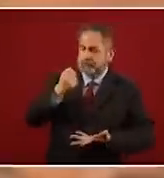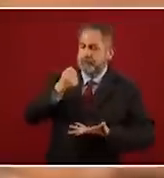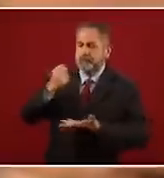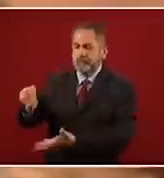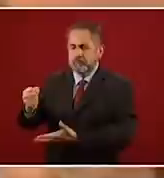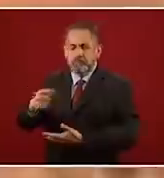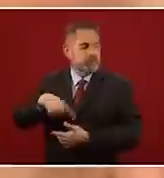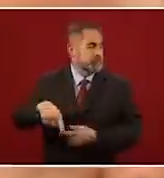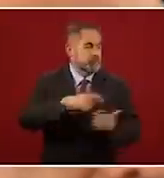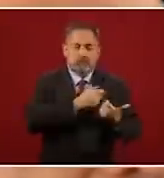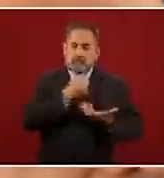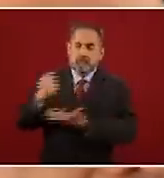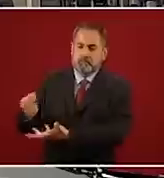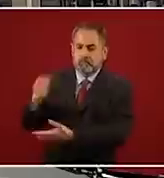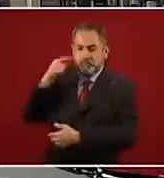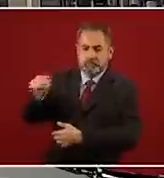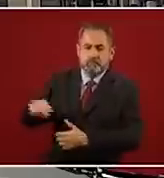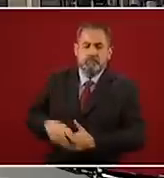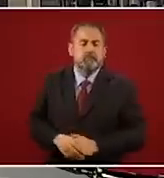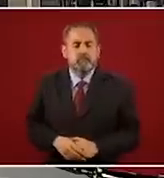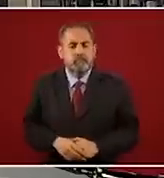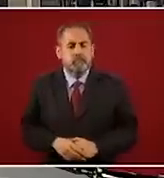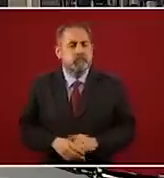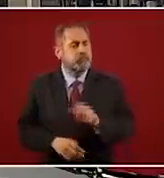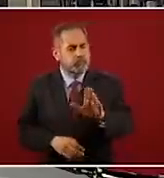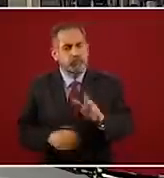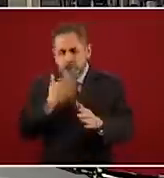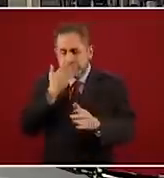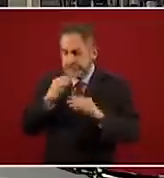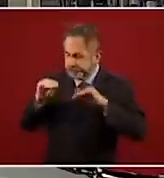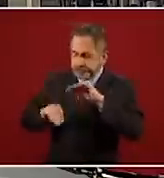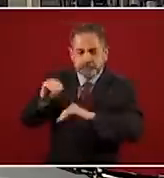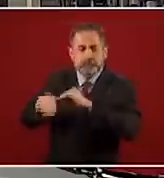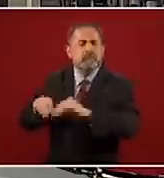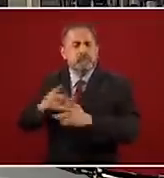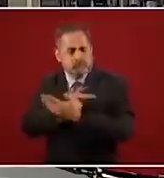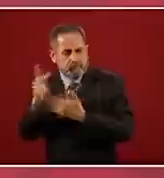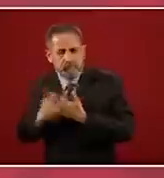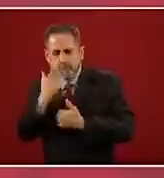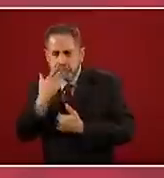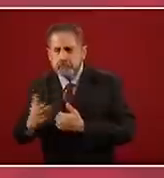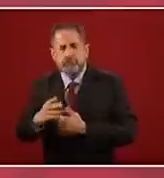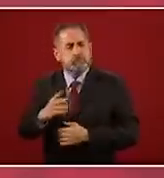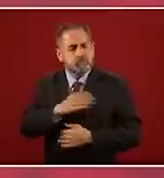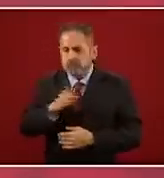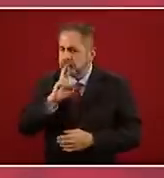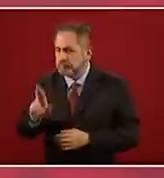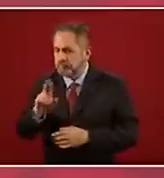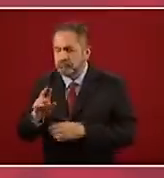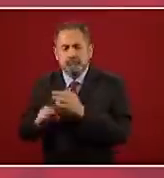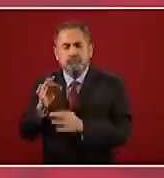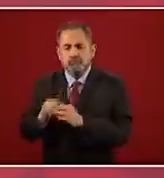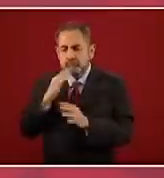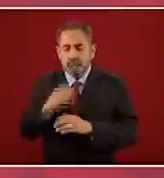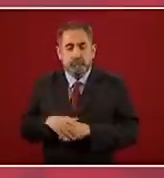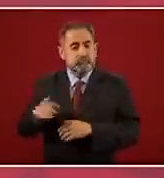los mexicanos a estos países? No, están aplicándose muy bien los programas, están dando resultado. Ha